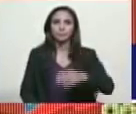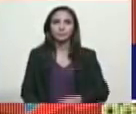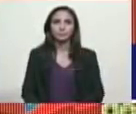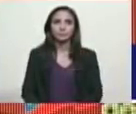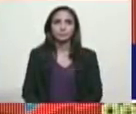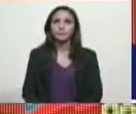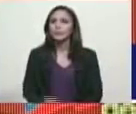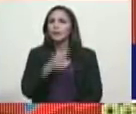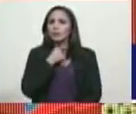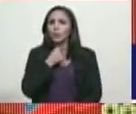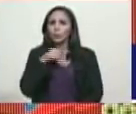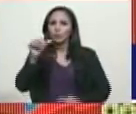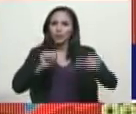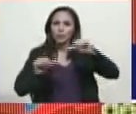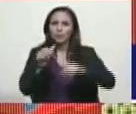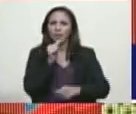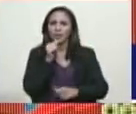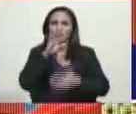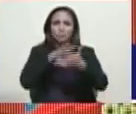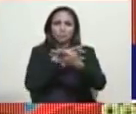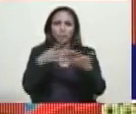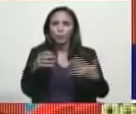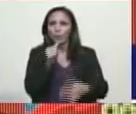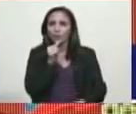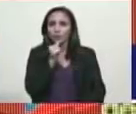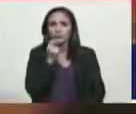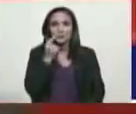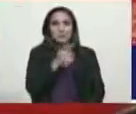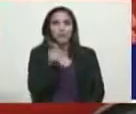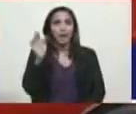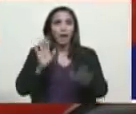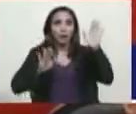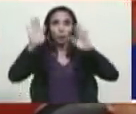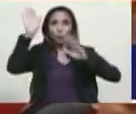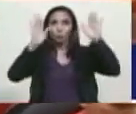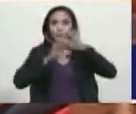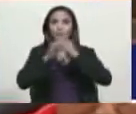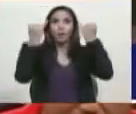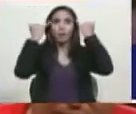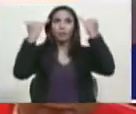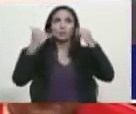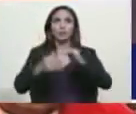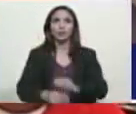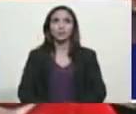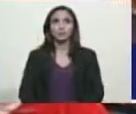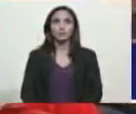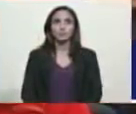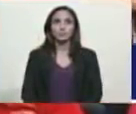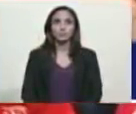¿A quién le gusta la química? Mira, hay varios cerebritos aquí, ¿ves?